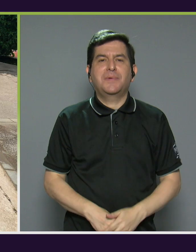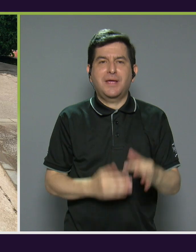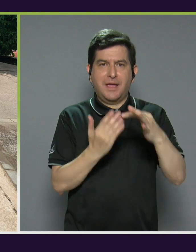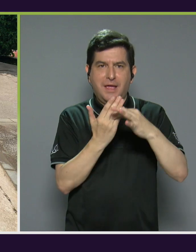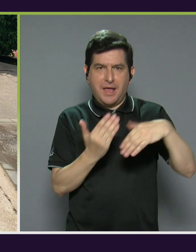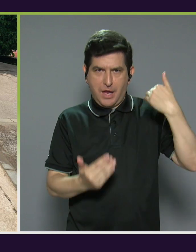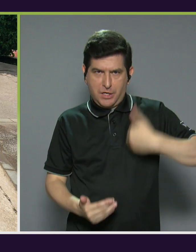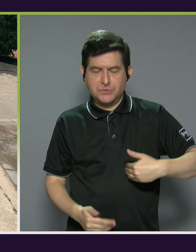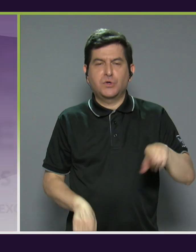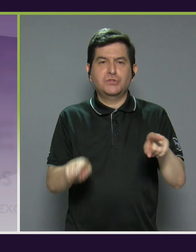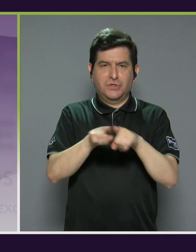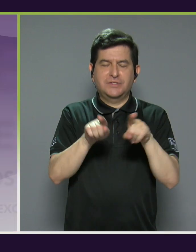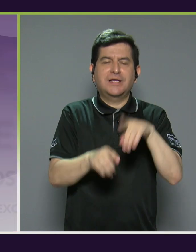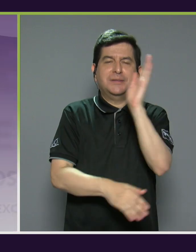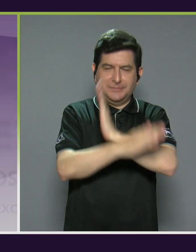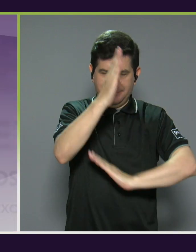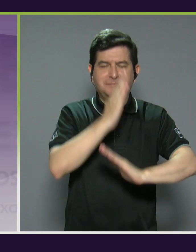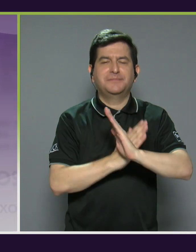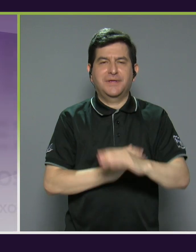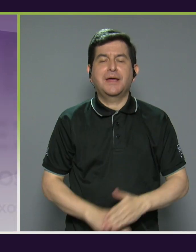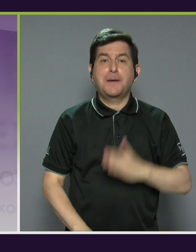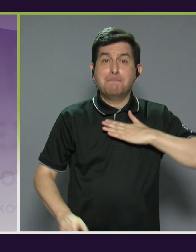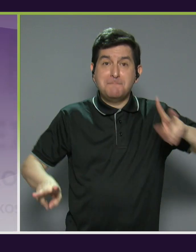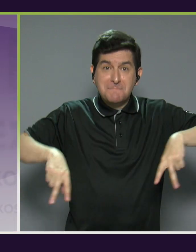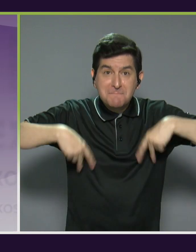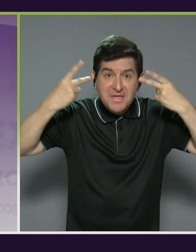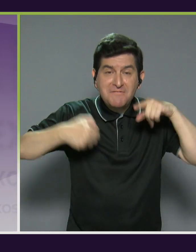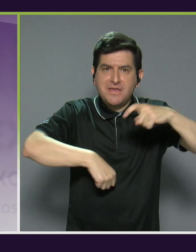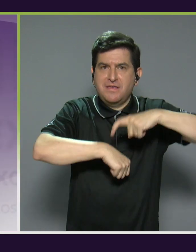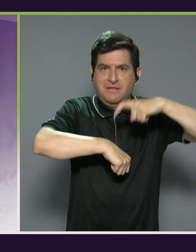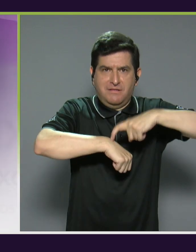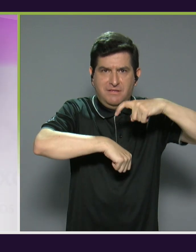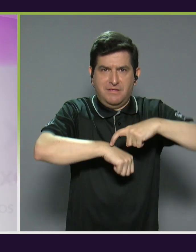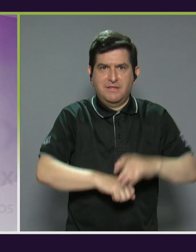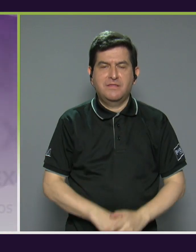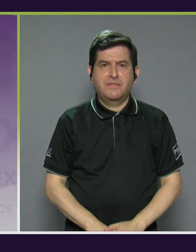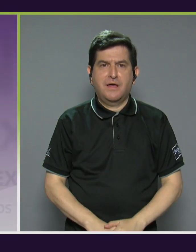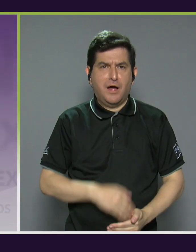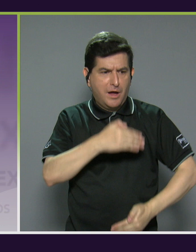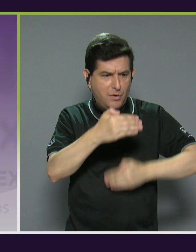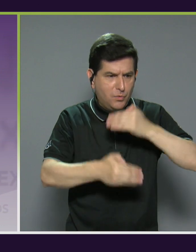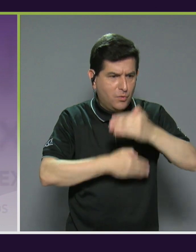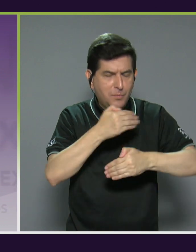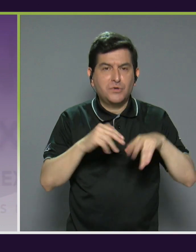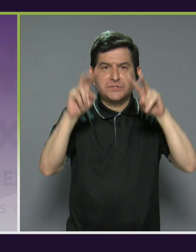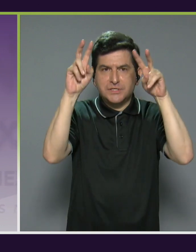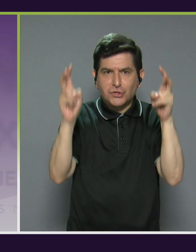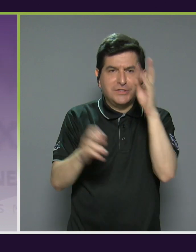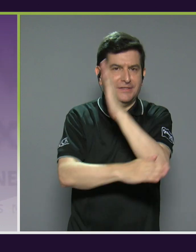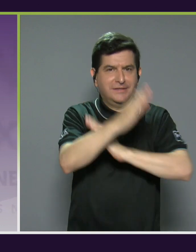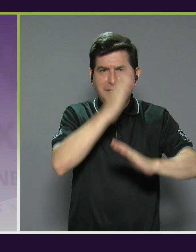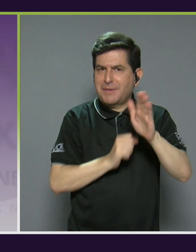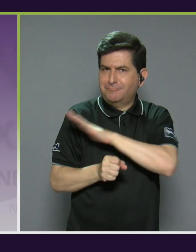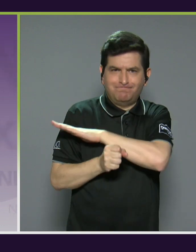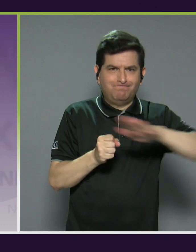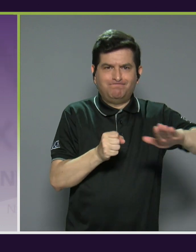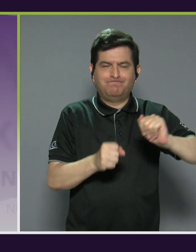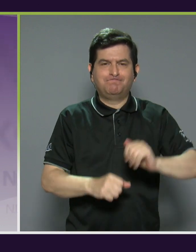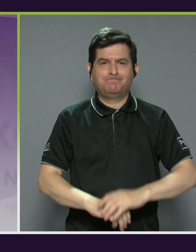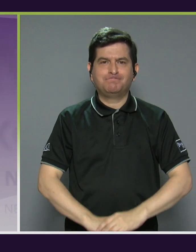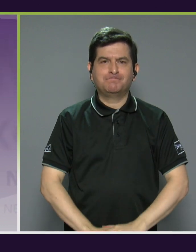esposo, ¿verdad? Que también tiene una discapacidad, y que mi vida en ese momento se iba a desenvolver totalmente en el tema de la